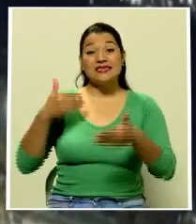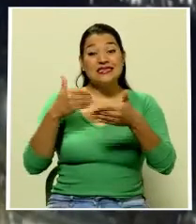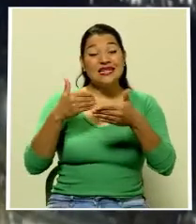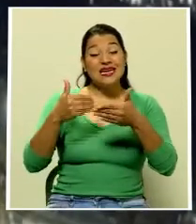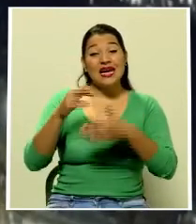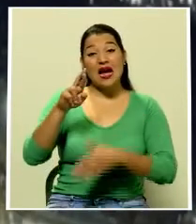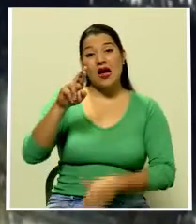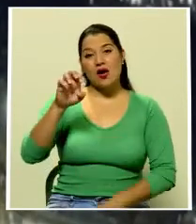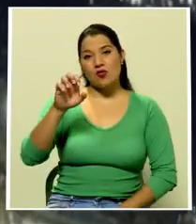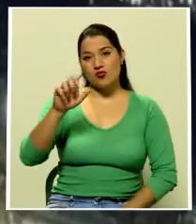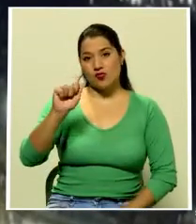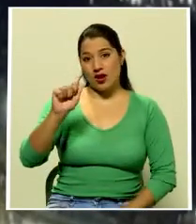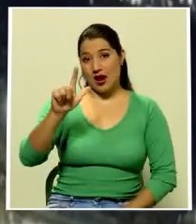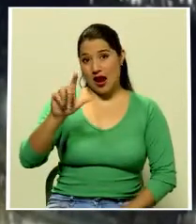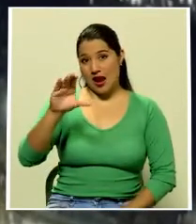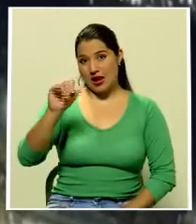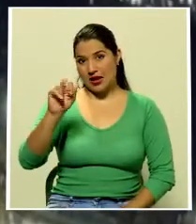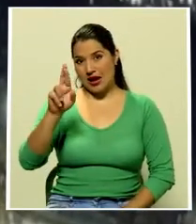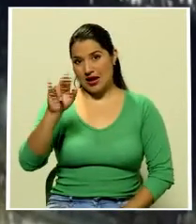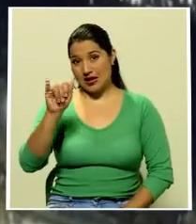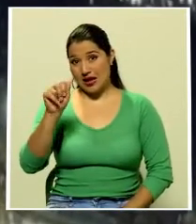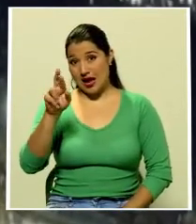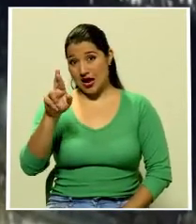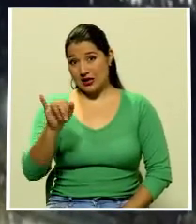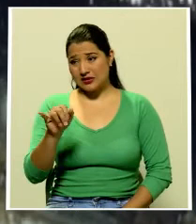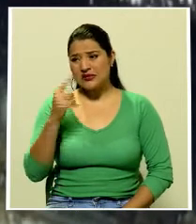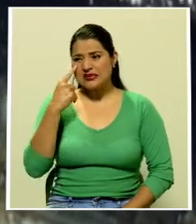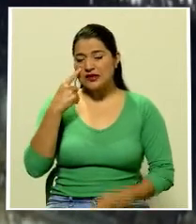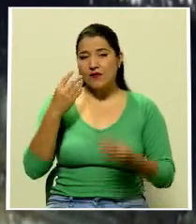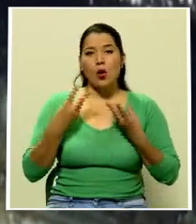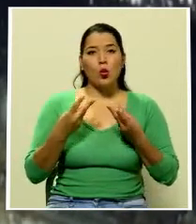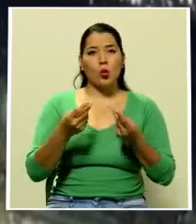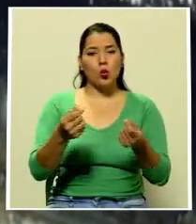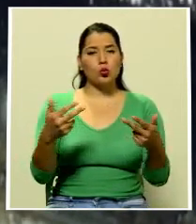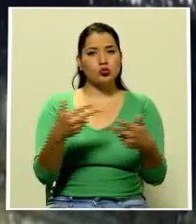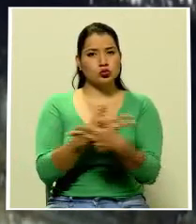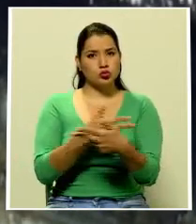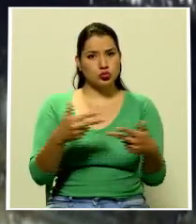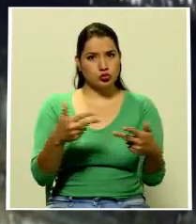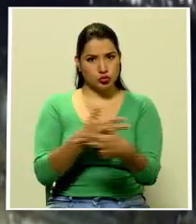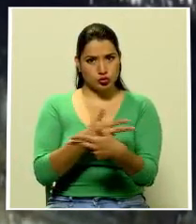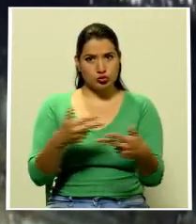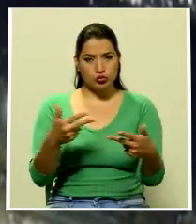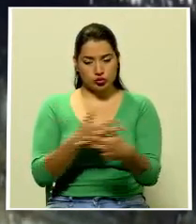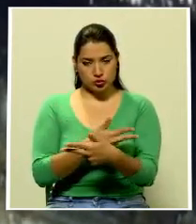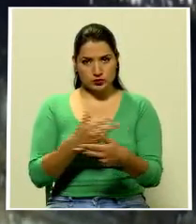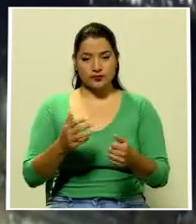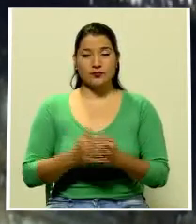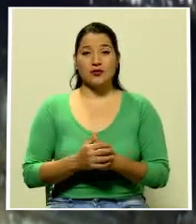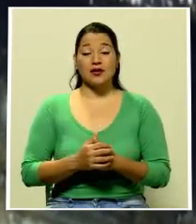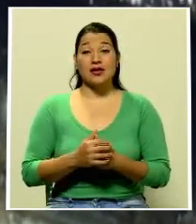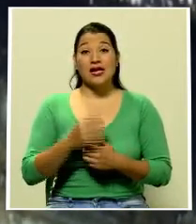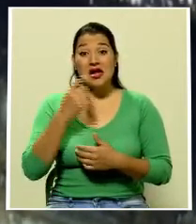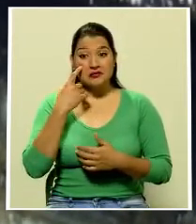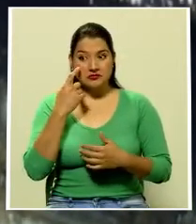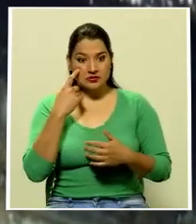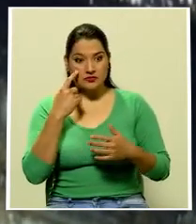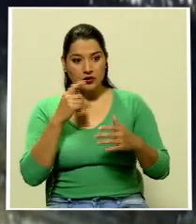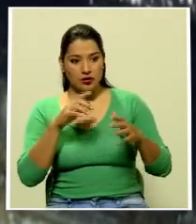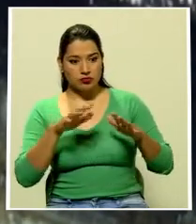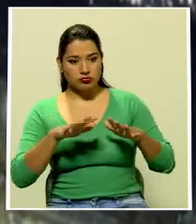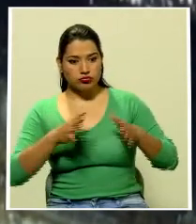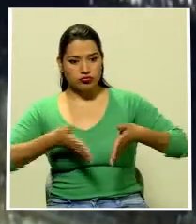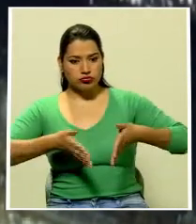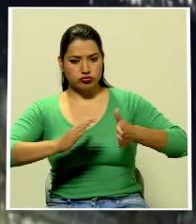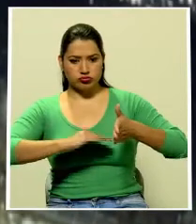Cariari. El tránsito se ve fluido, unas condiciones de rodaje óptimas, el